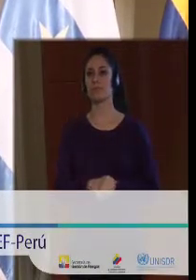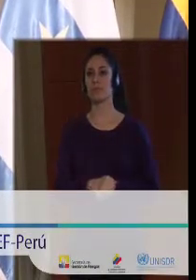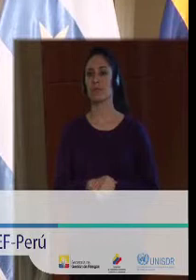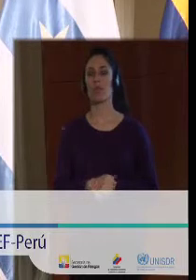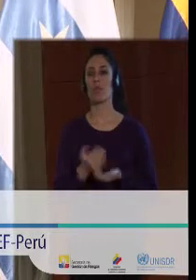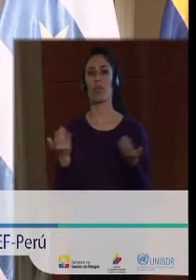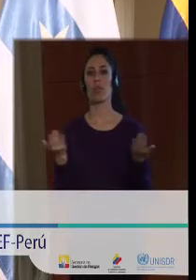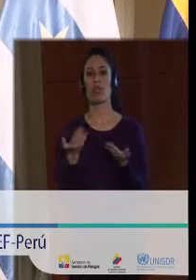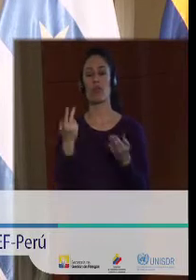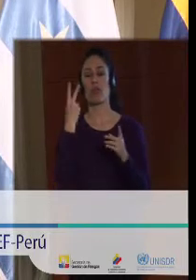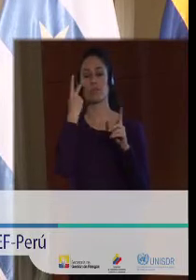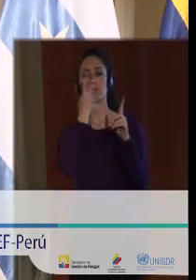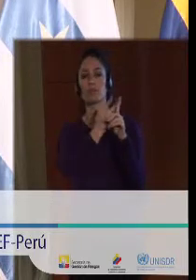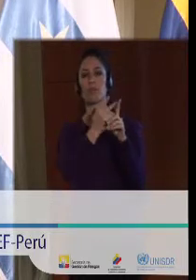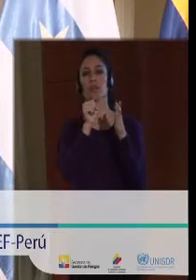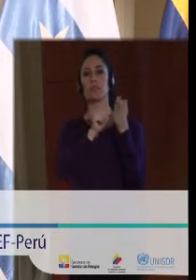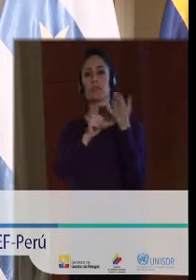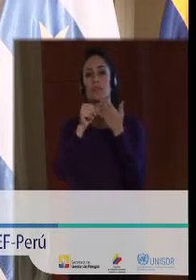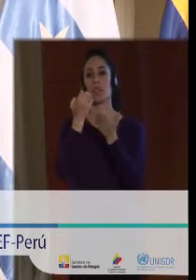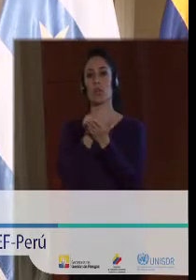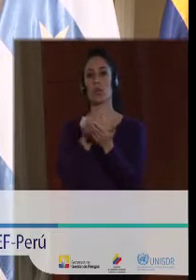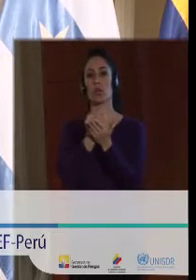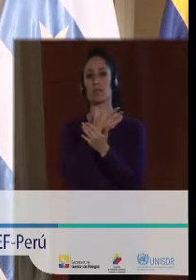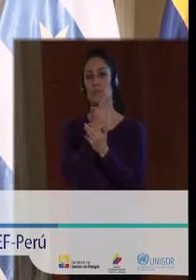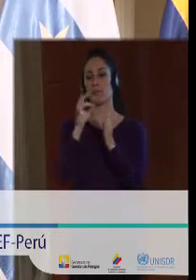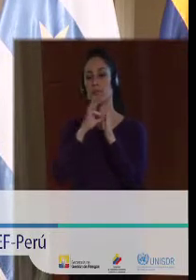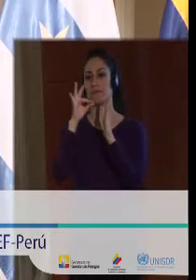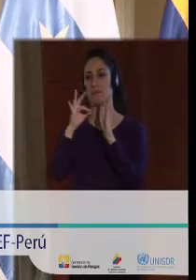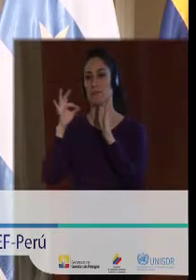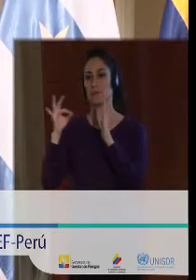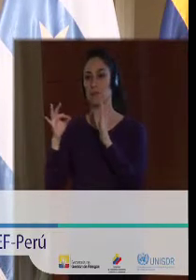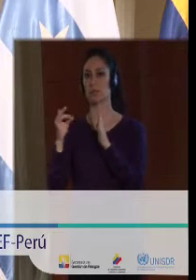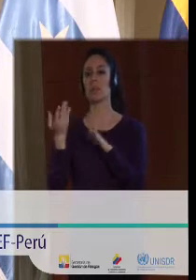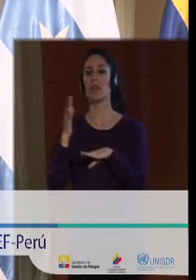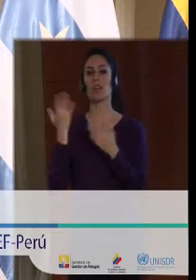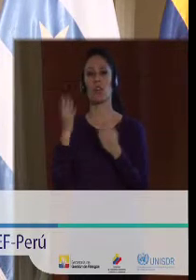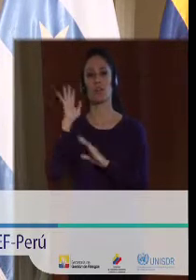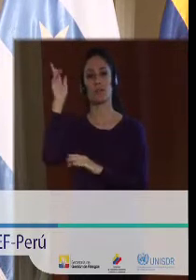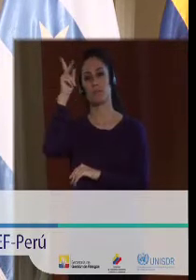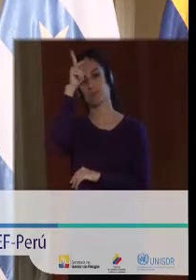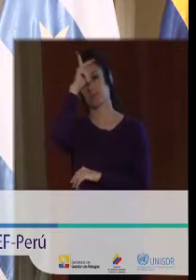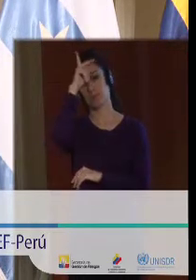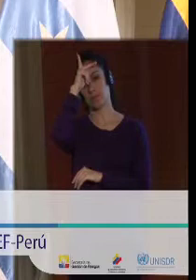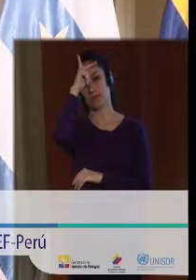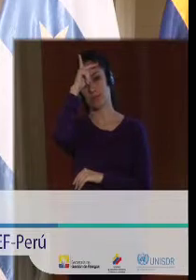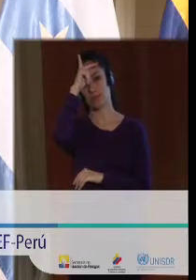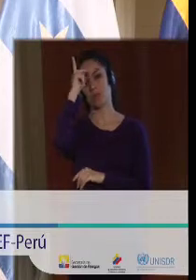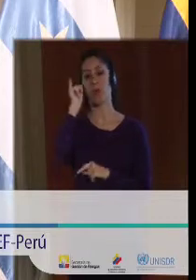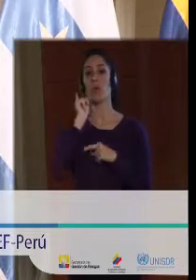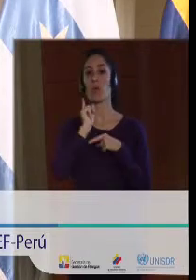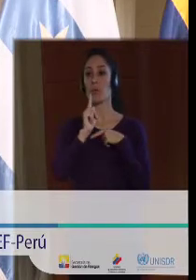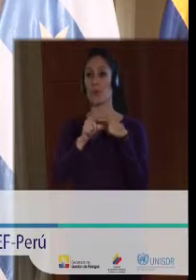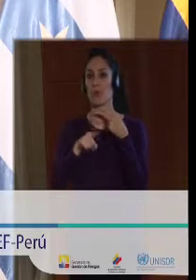cuando les vengo a explicar el tema de la inversión pública, la gestión del riesgo en el contexto del cambio